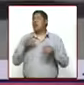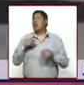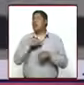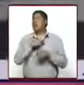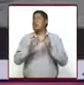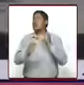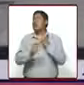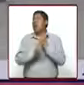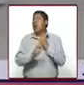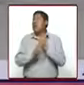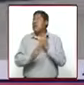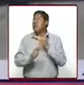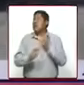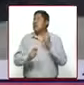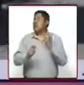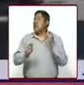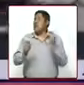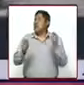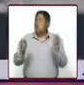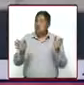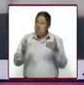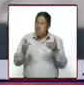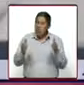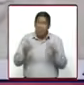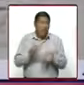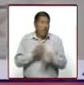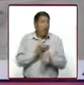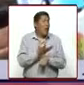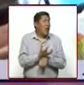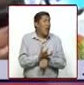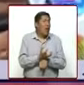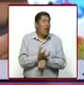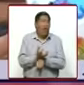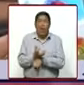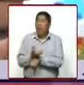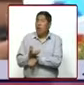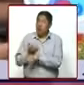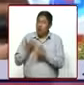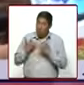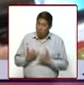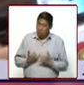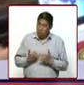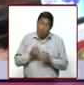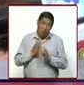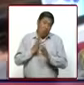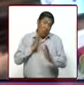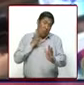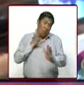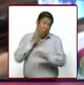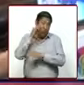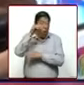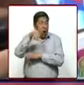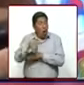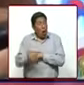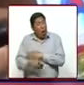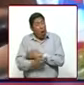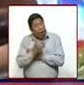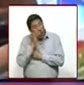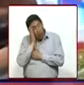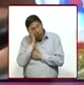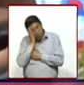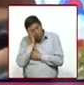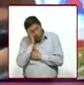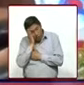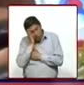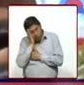urbano en estos momentos estamos peregrinando, es más, pero hoy por hoy tenemos que dormir en los surtidores, nos están dando una vez a la